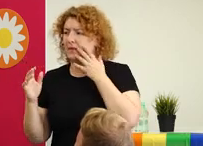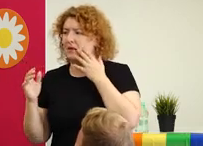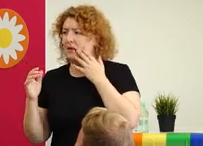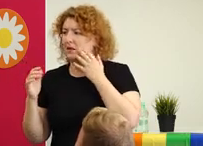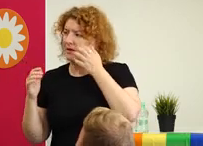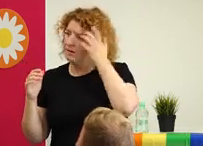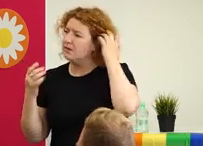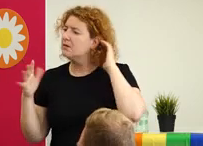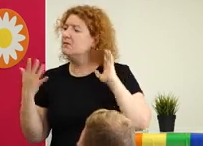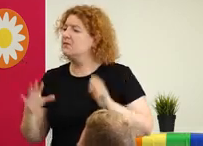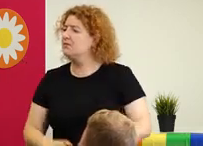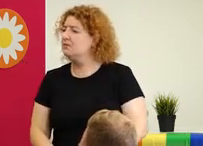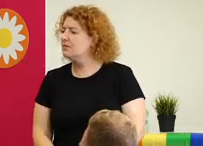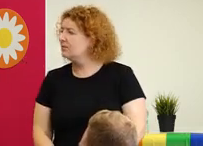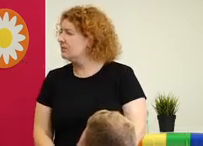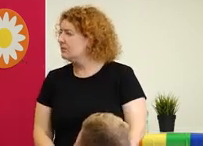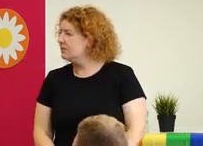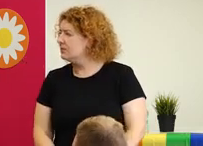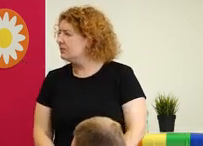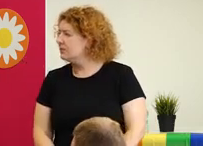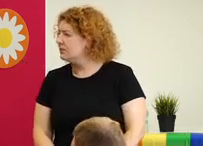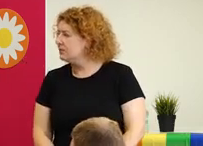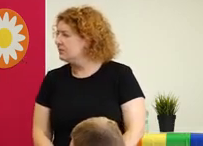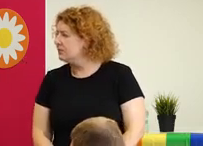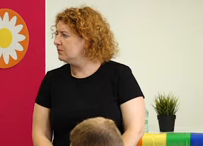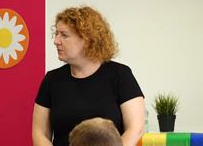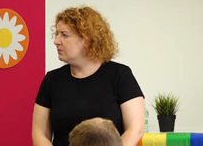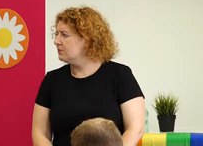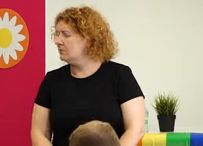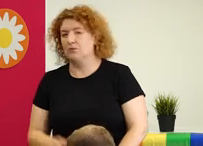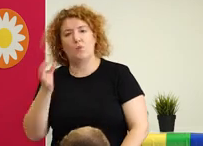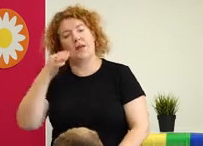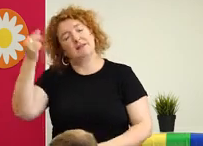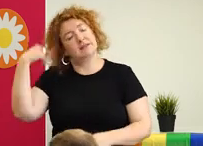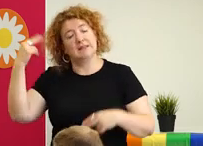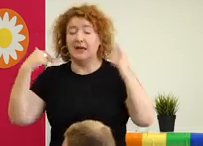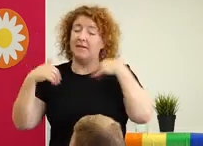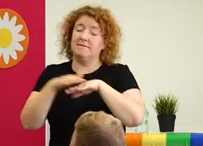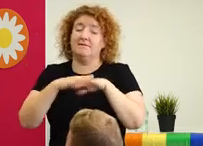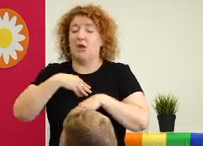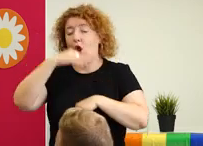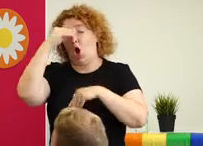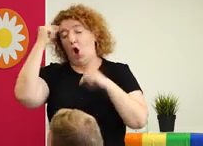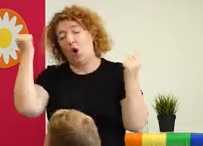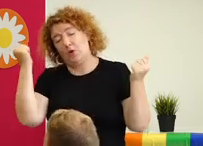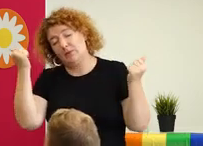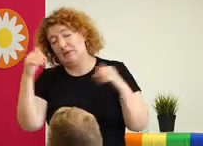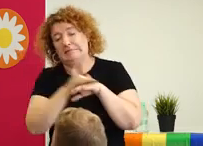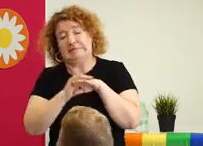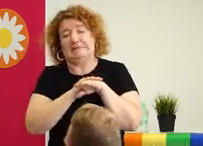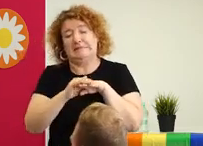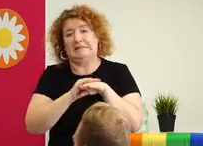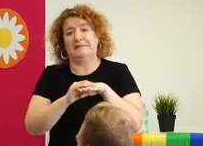Vota junto con PP y con Vox en contra de una enmienda que nuestro partido había